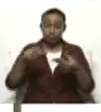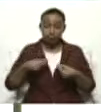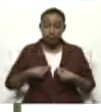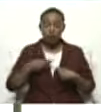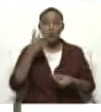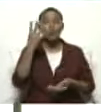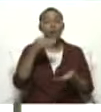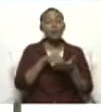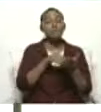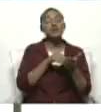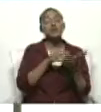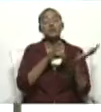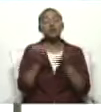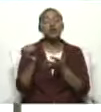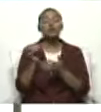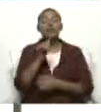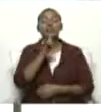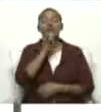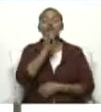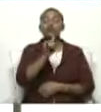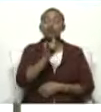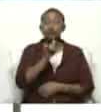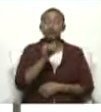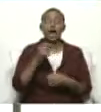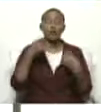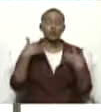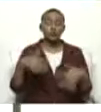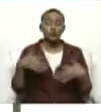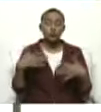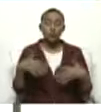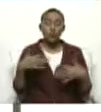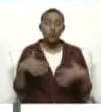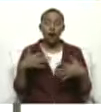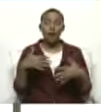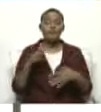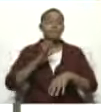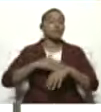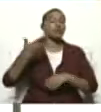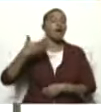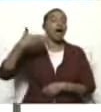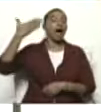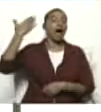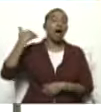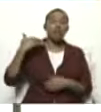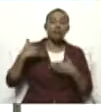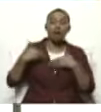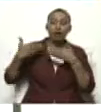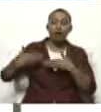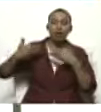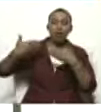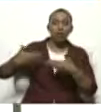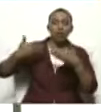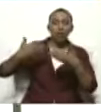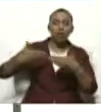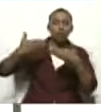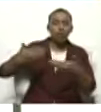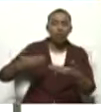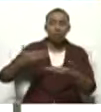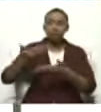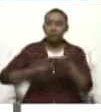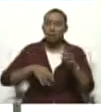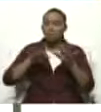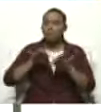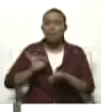4.818 denuncias de carácter penal, que probablemente no se habrían procesado si el Ministerio Público no